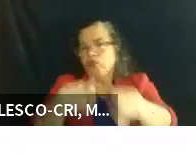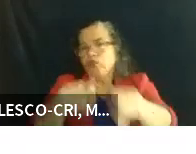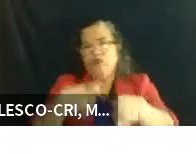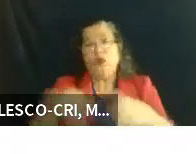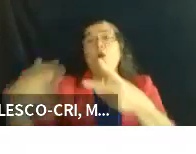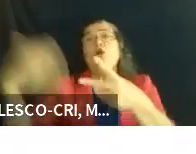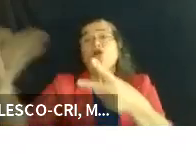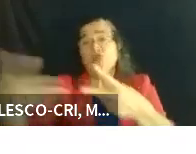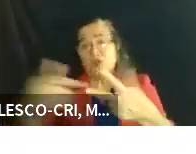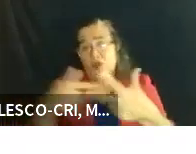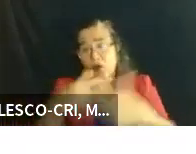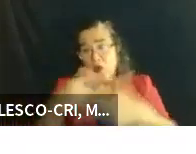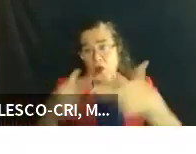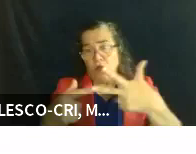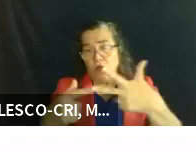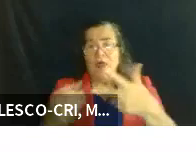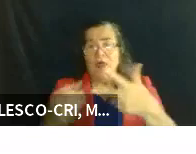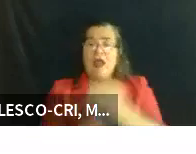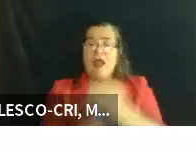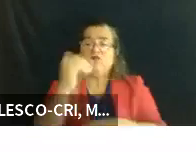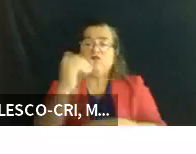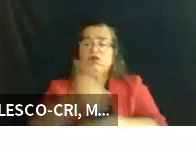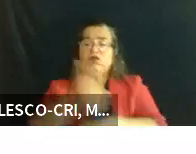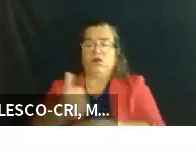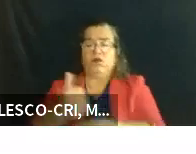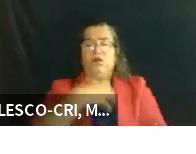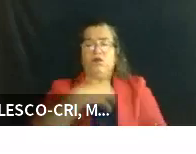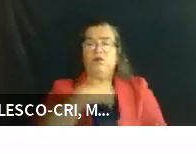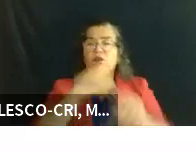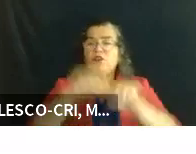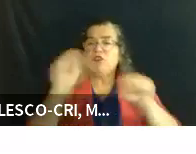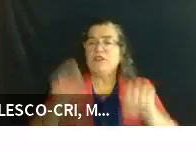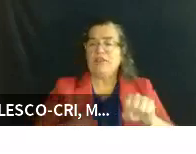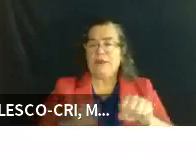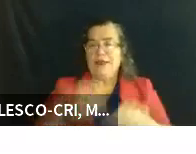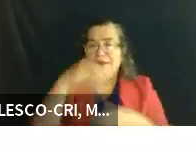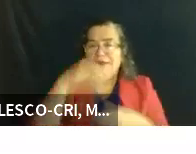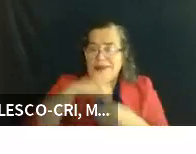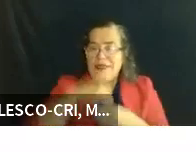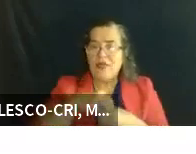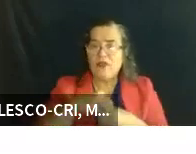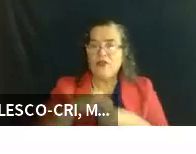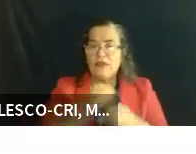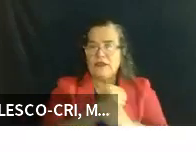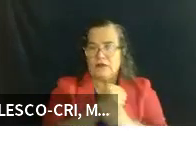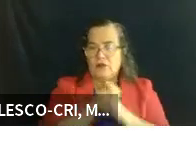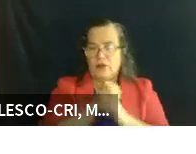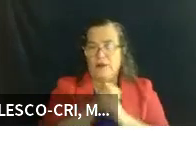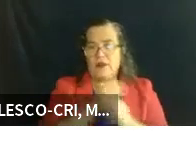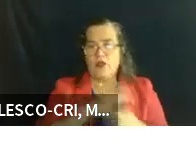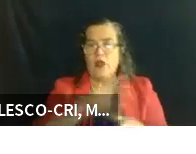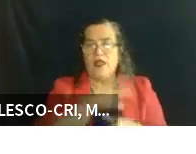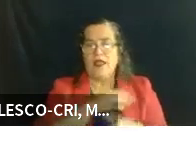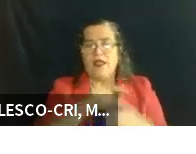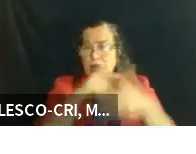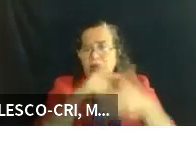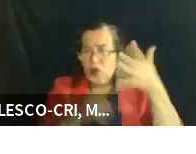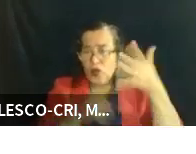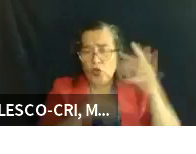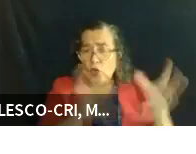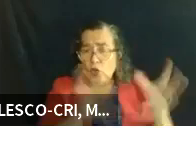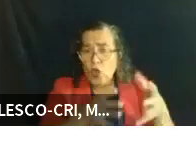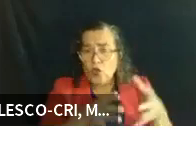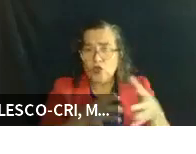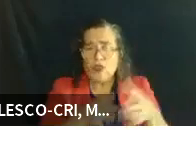posterior a la creación de sus propios sistemas internos de aseguramiento de la calidad. En cualquier caso, todos ellos se alinean a la necesidad